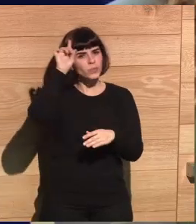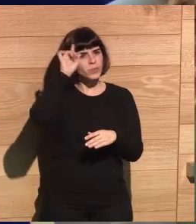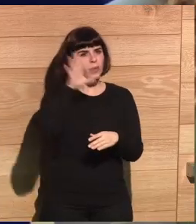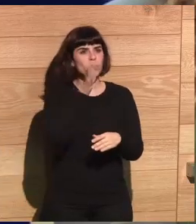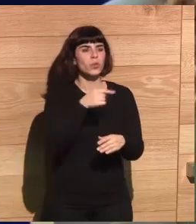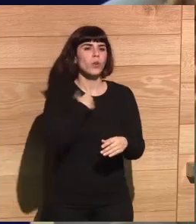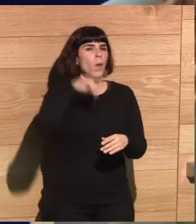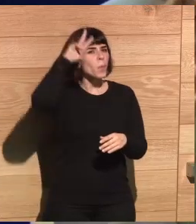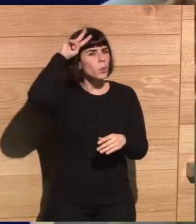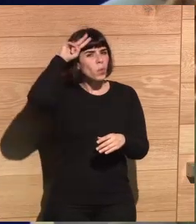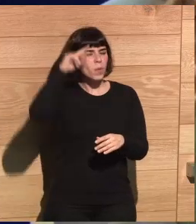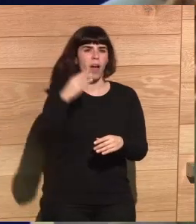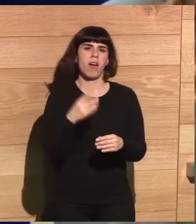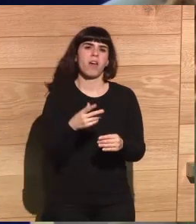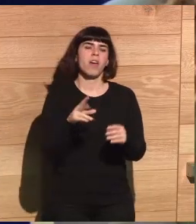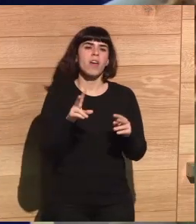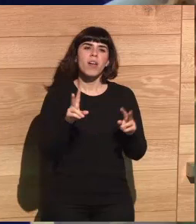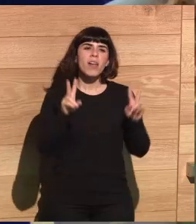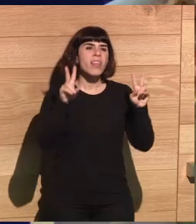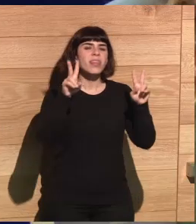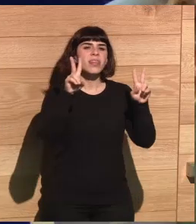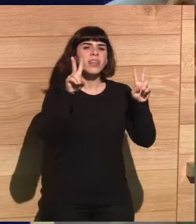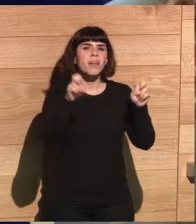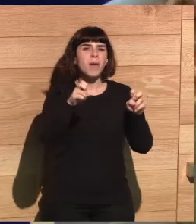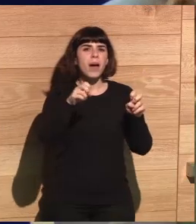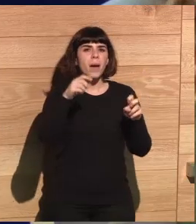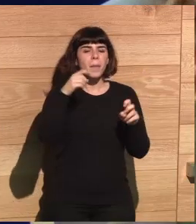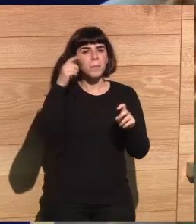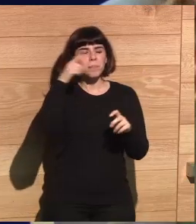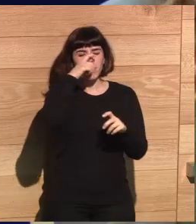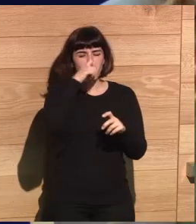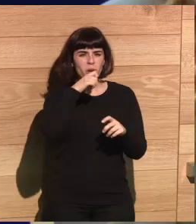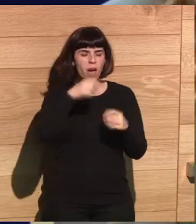me preocupa mucho ese asunto de la pérdida de la memoria,